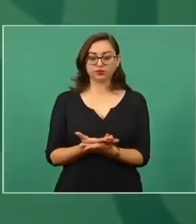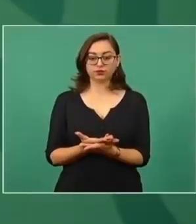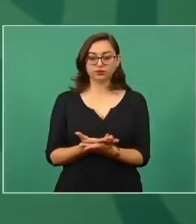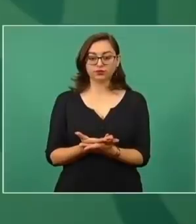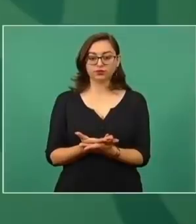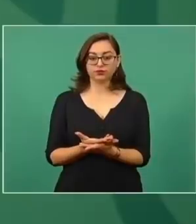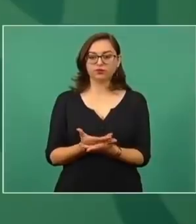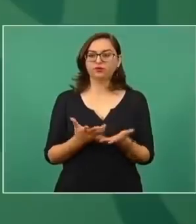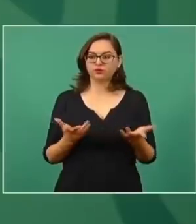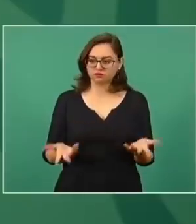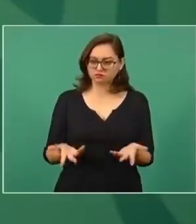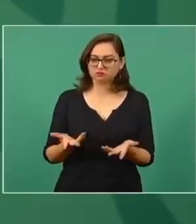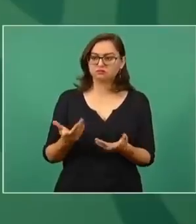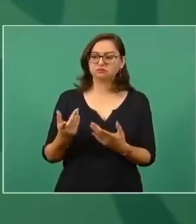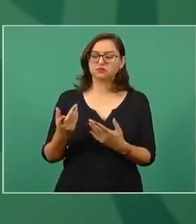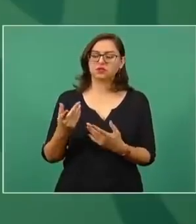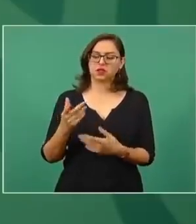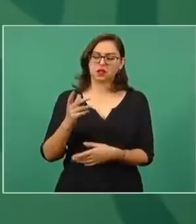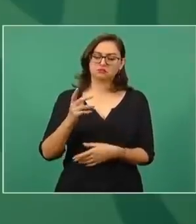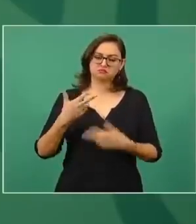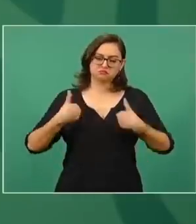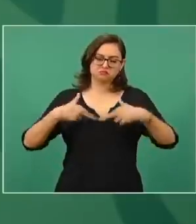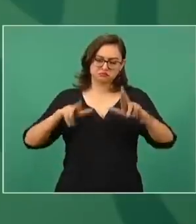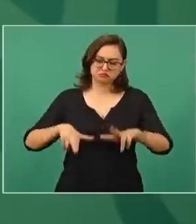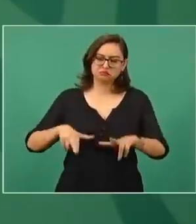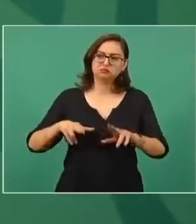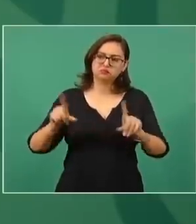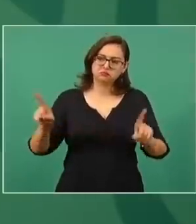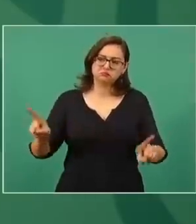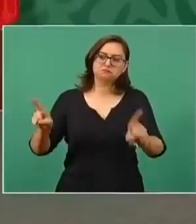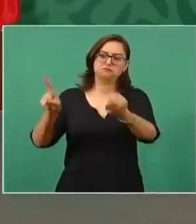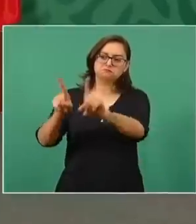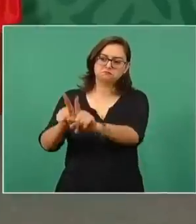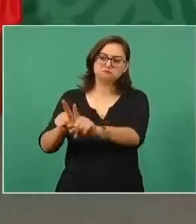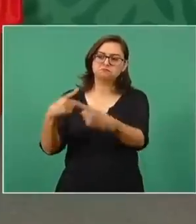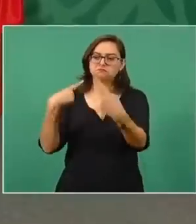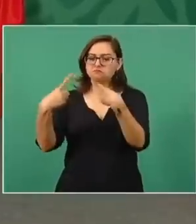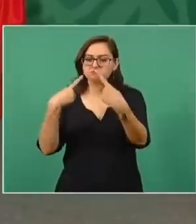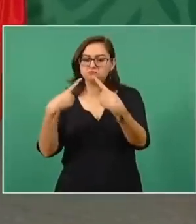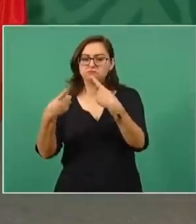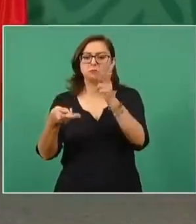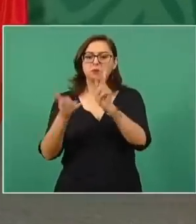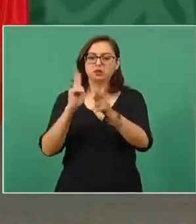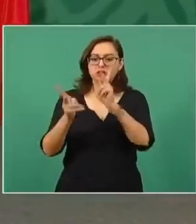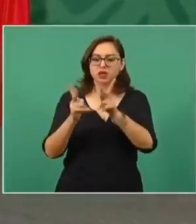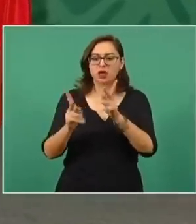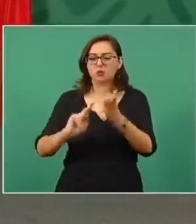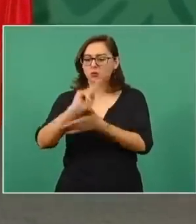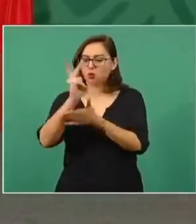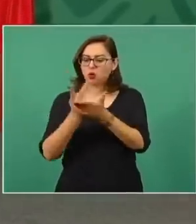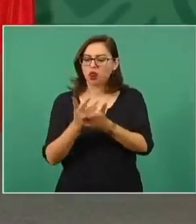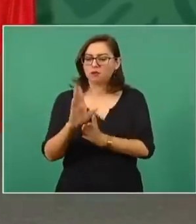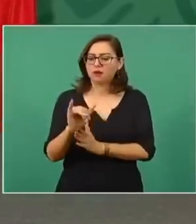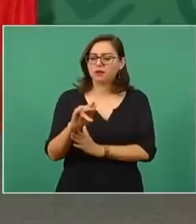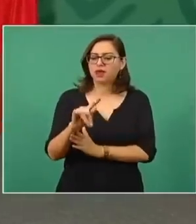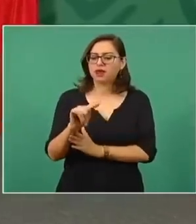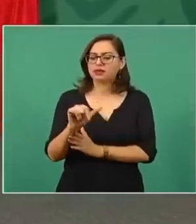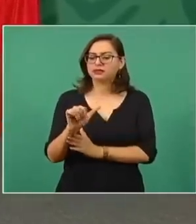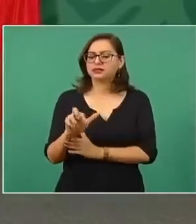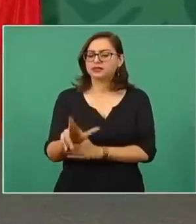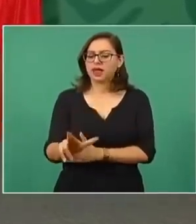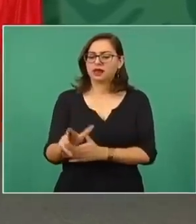platiques con el secretario de Hacienda de México y con los que manejan los programas de bienestar en nuestro país